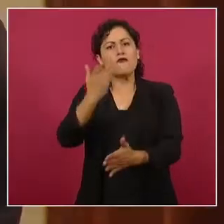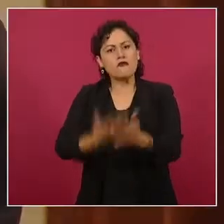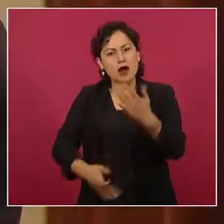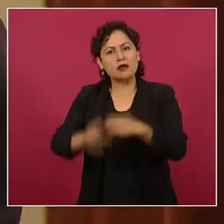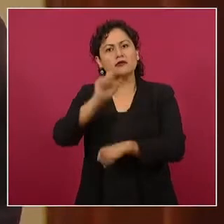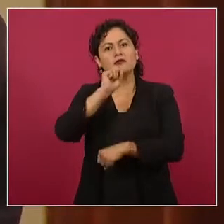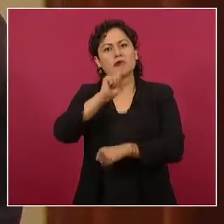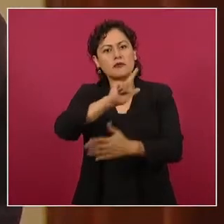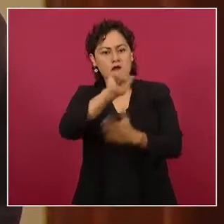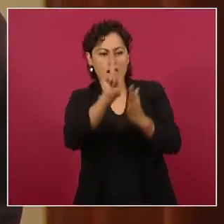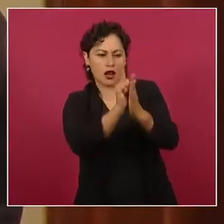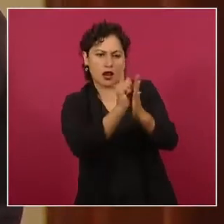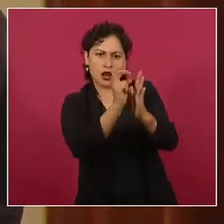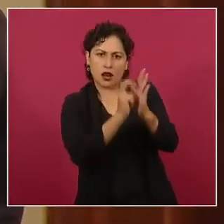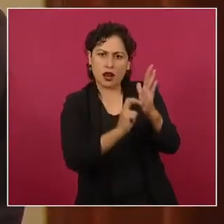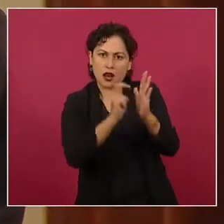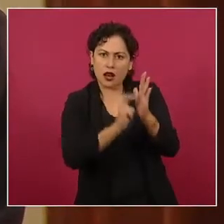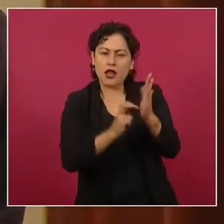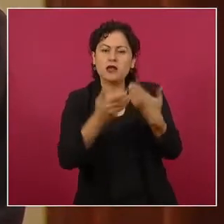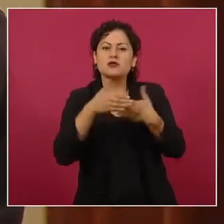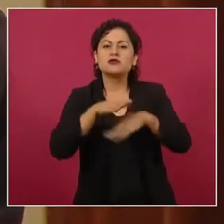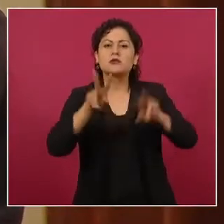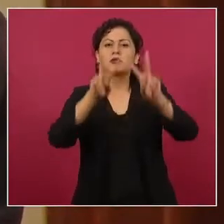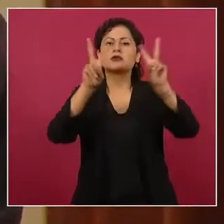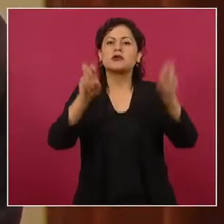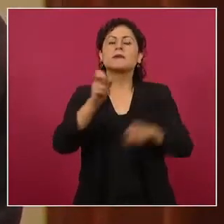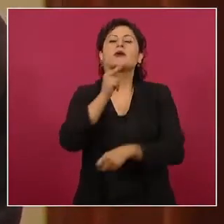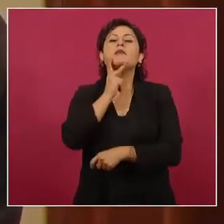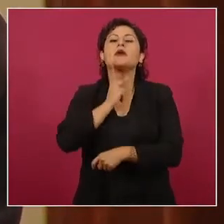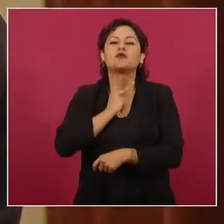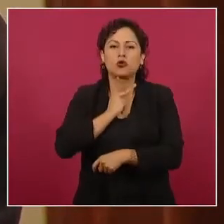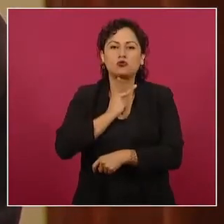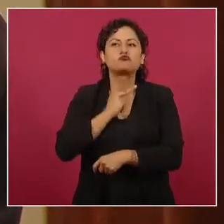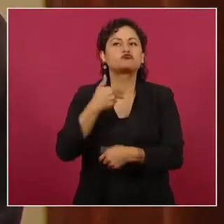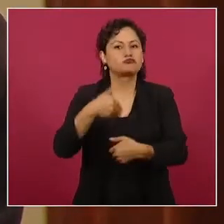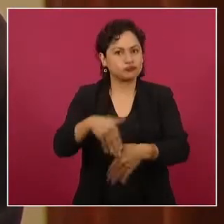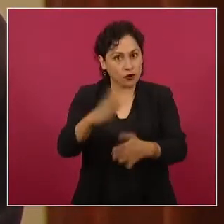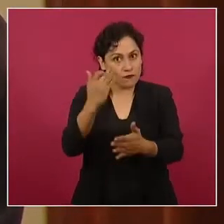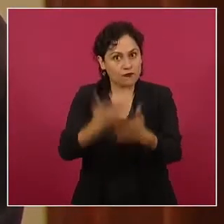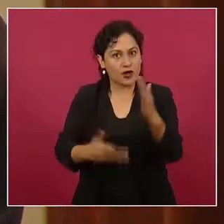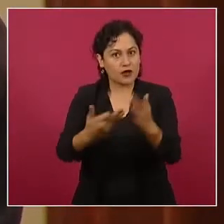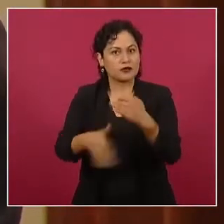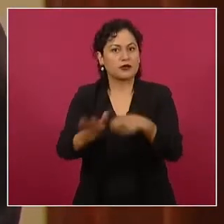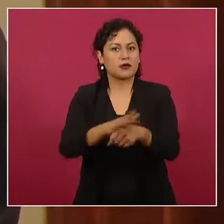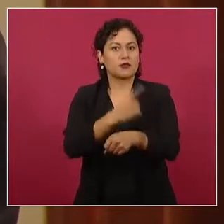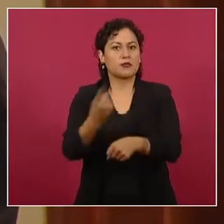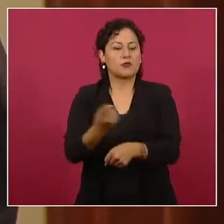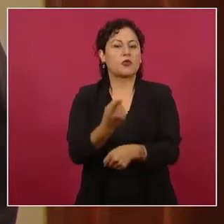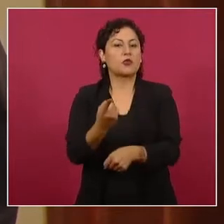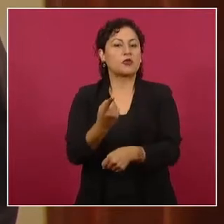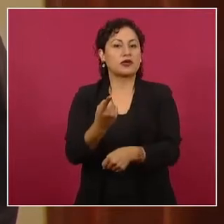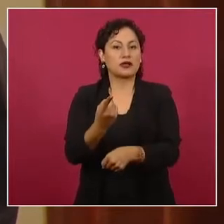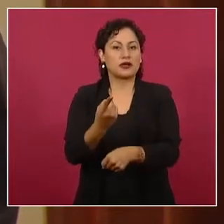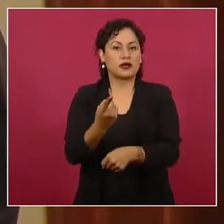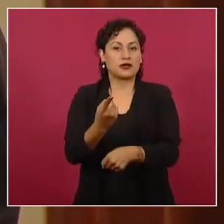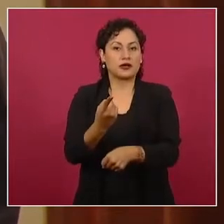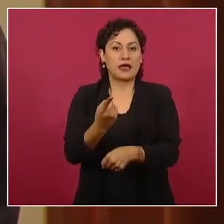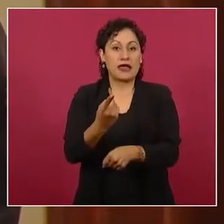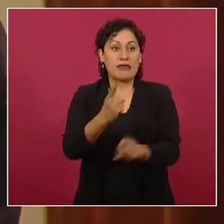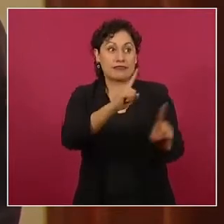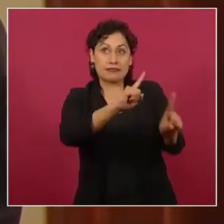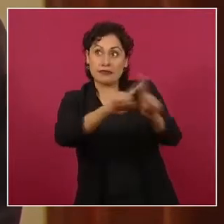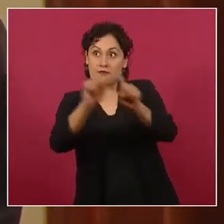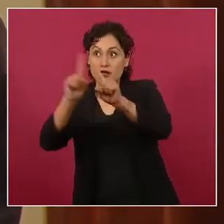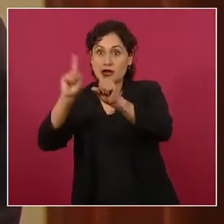podemos esperar que siga en manos de los potentados extranjeros